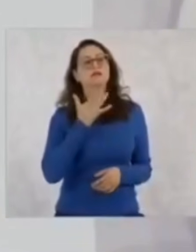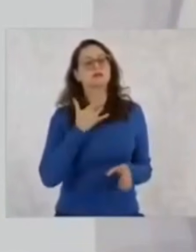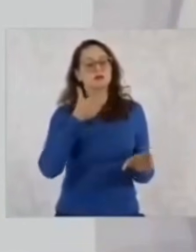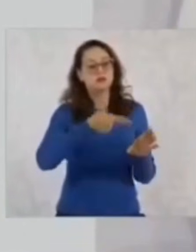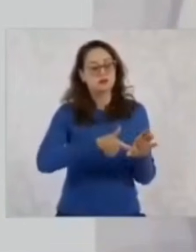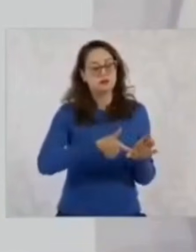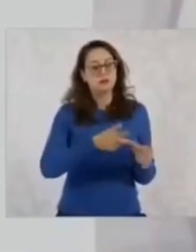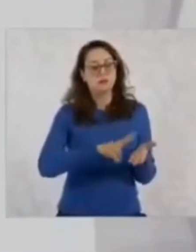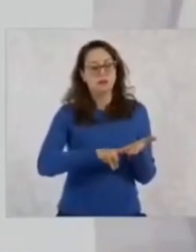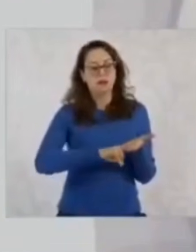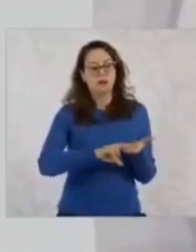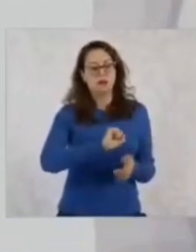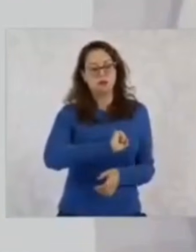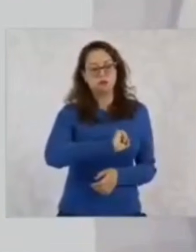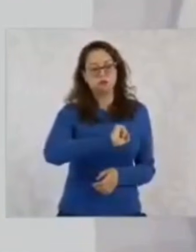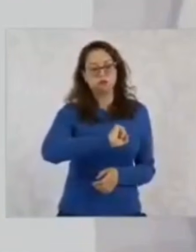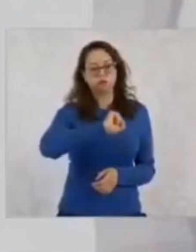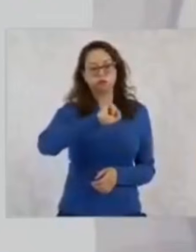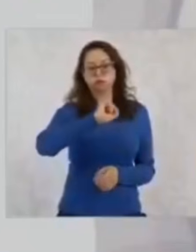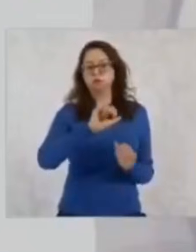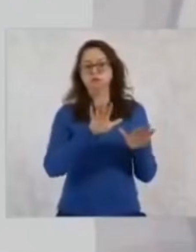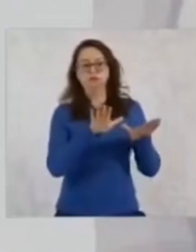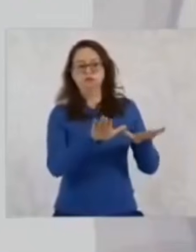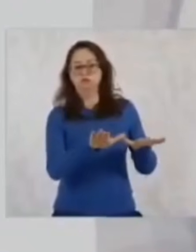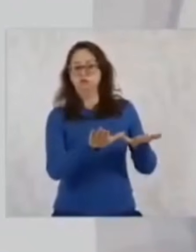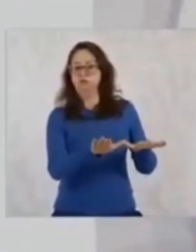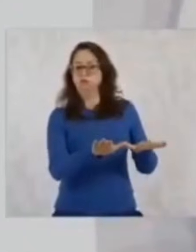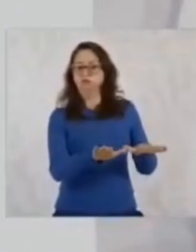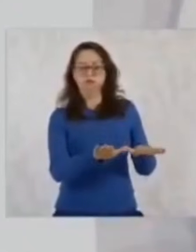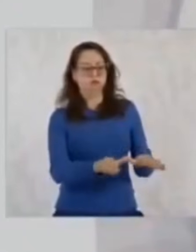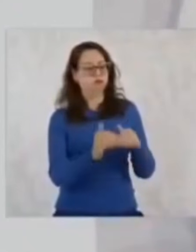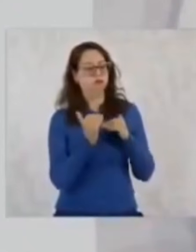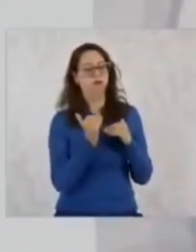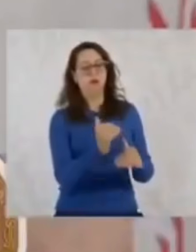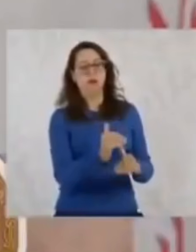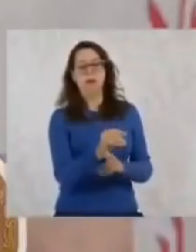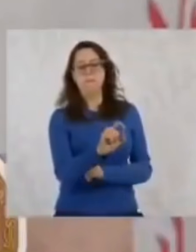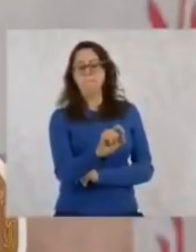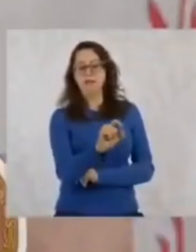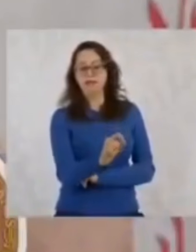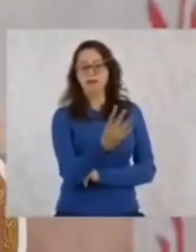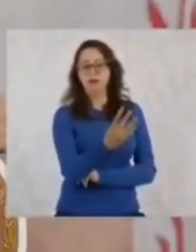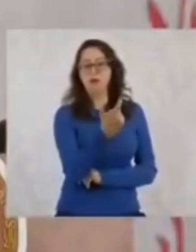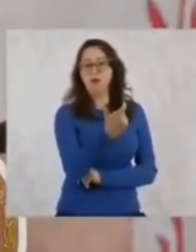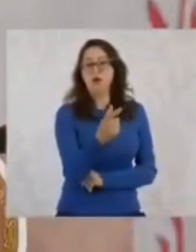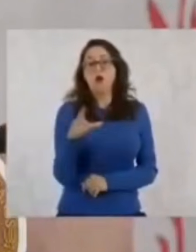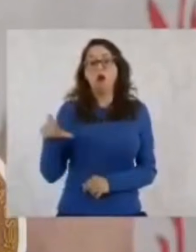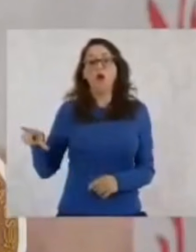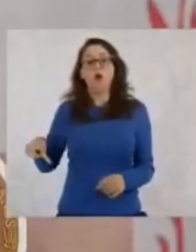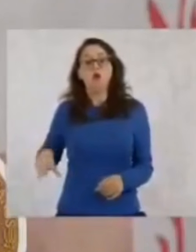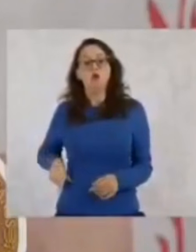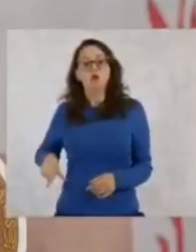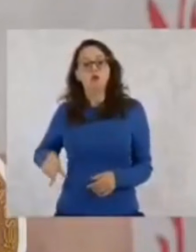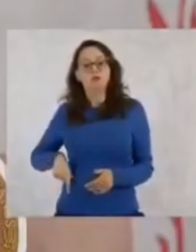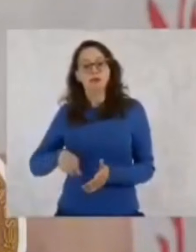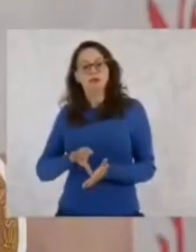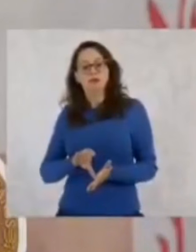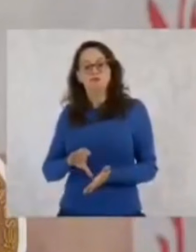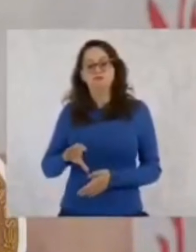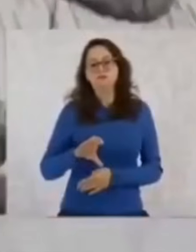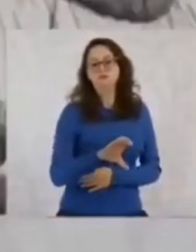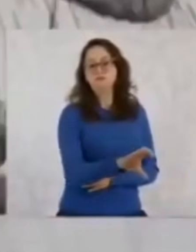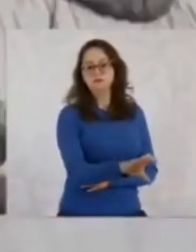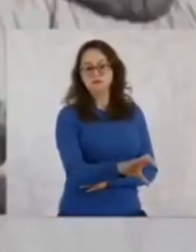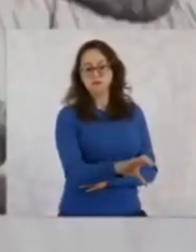Magna. Entonces, el precio de la gasolina Magna no puede pasar de 24 pesos, que es como venía desde el